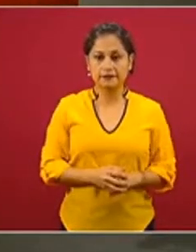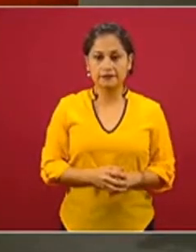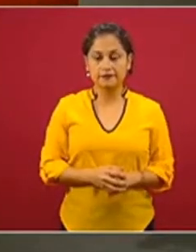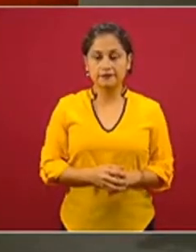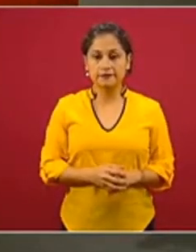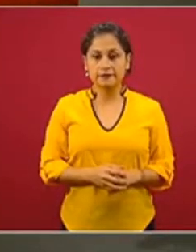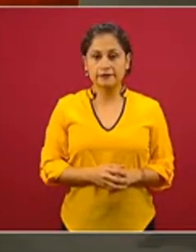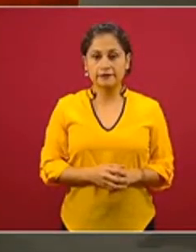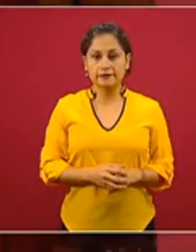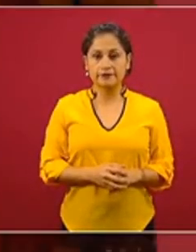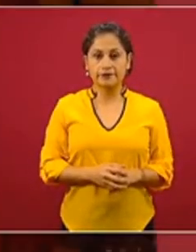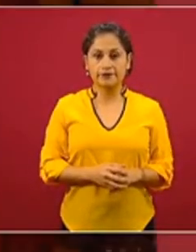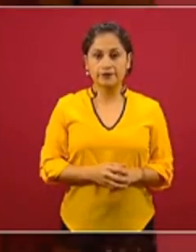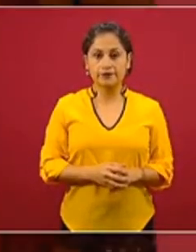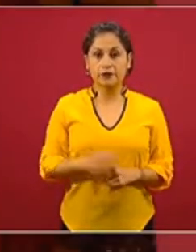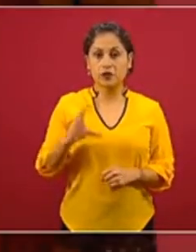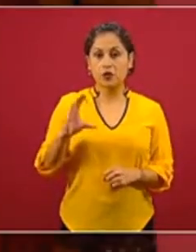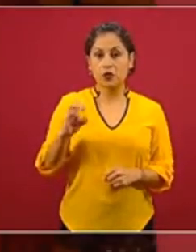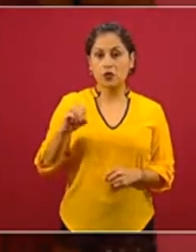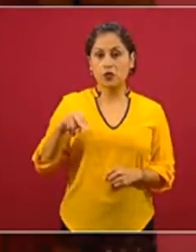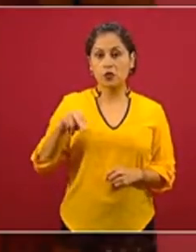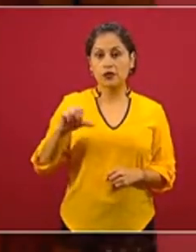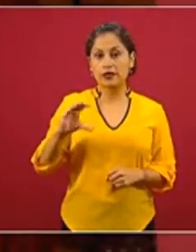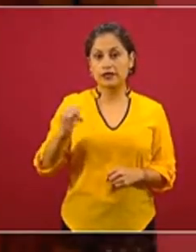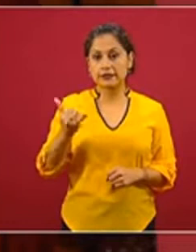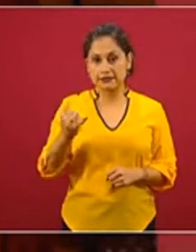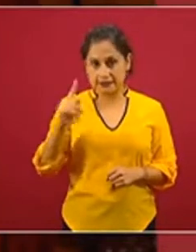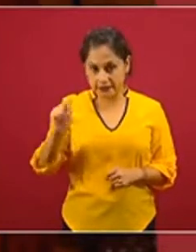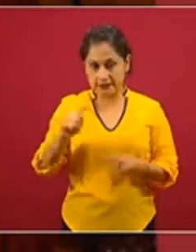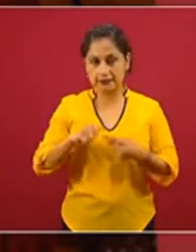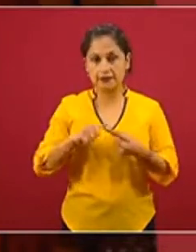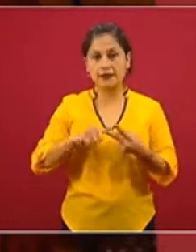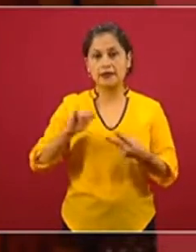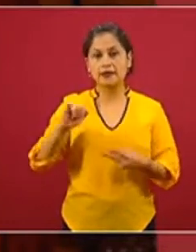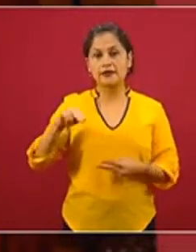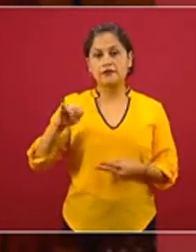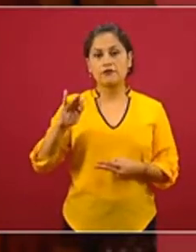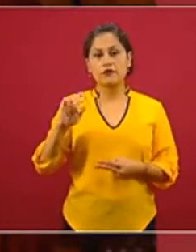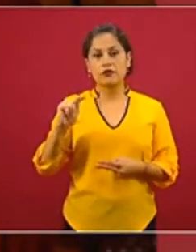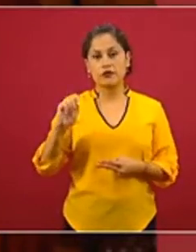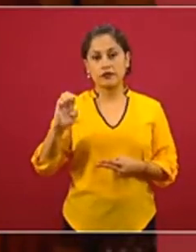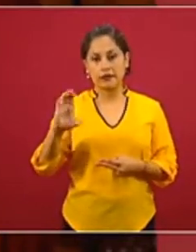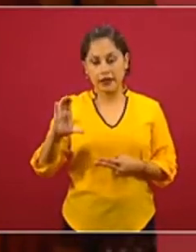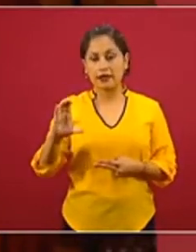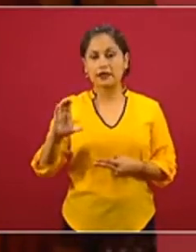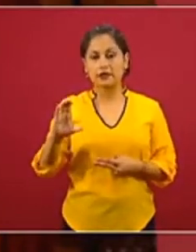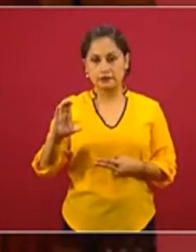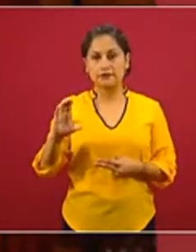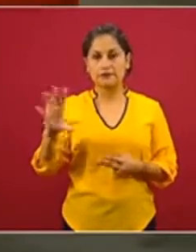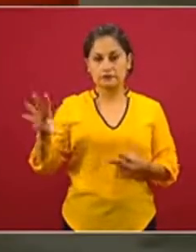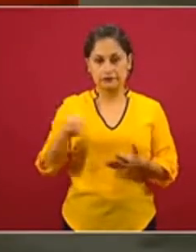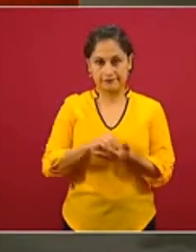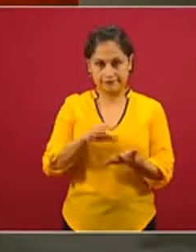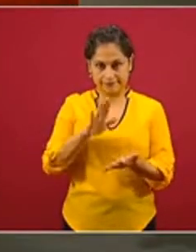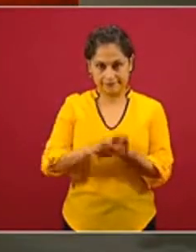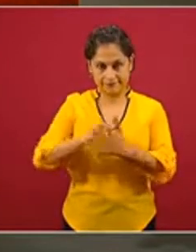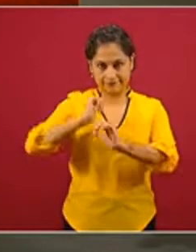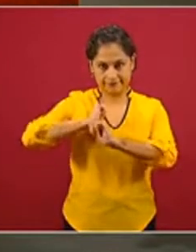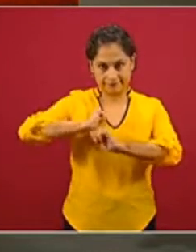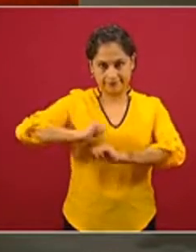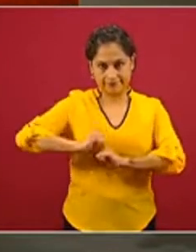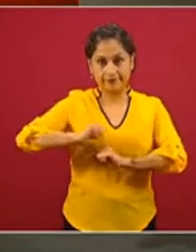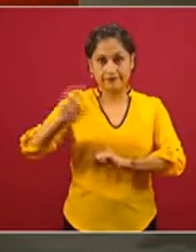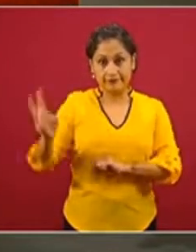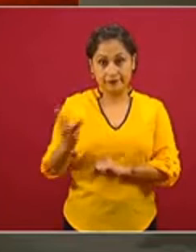agrupa el equipo de CONACYT e Infotec y tiene, como dije, tres fuentes de información. La línea rojo más